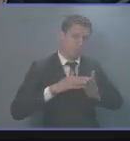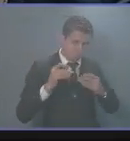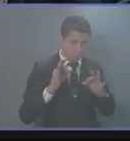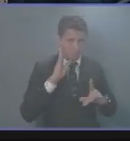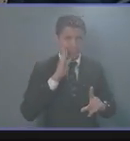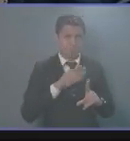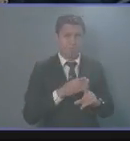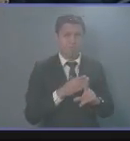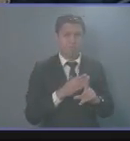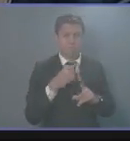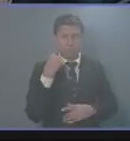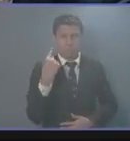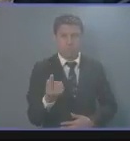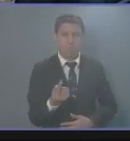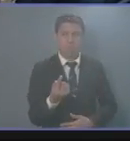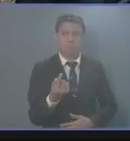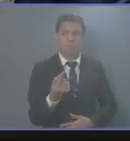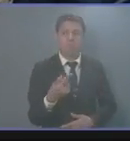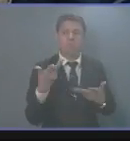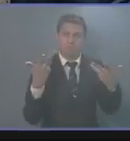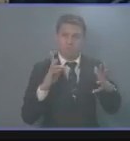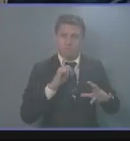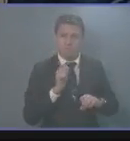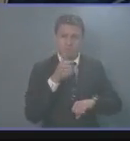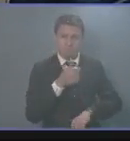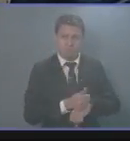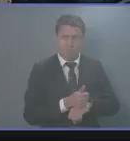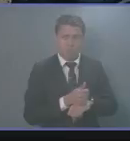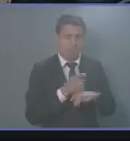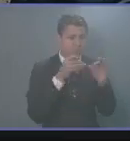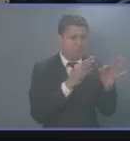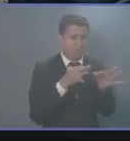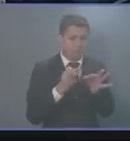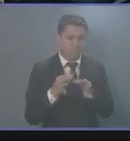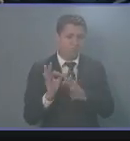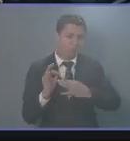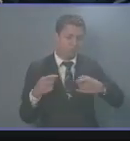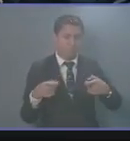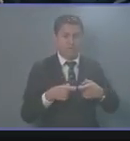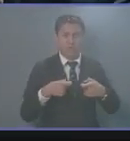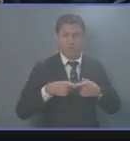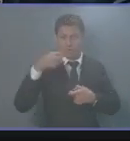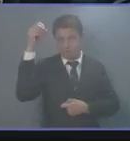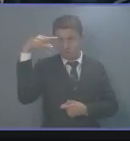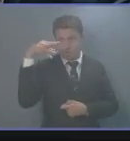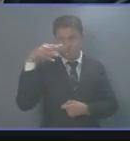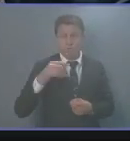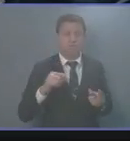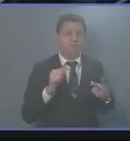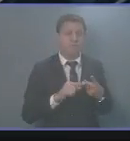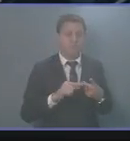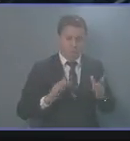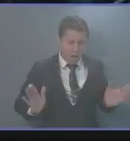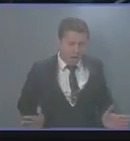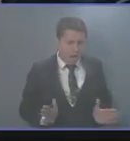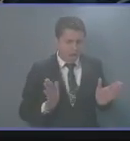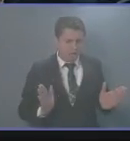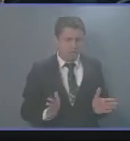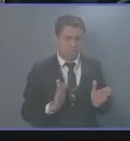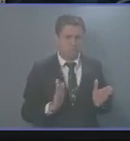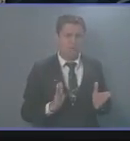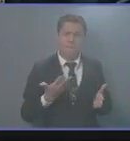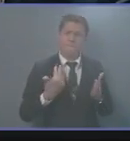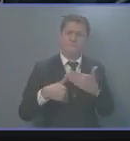acción encaminadas a lo que ya decía, la diversificación de la matriz energética, impulsar la transformación